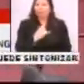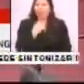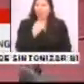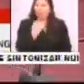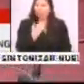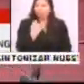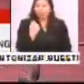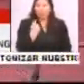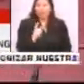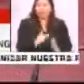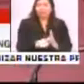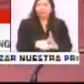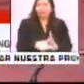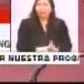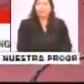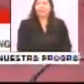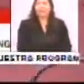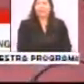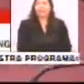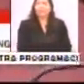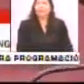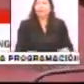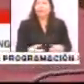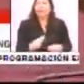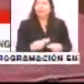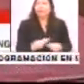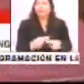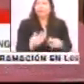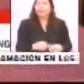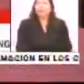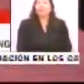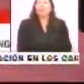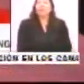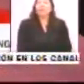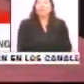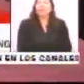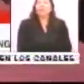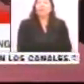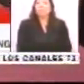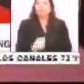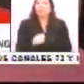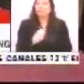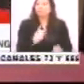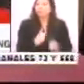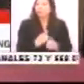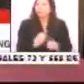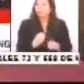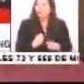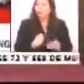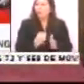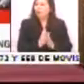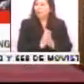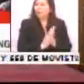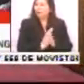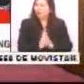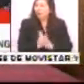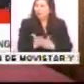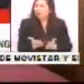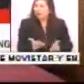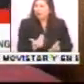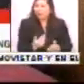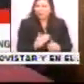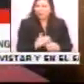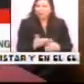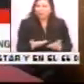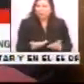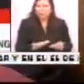Quiero señalar que yo me he enterado de la existencia de esta cuenta a nombre de la empresa Redton Holding, en la que mi persona aparecería como beneficiario a